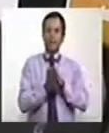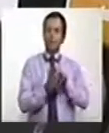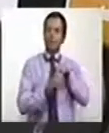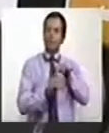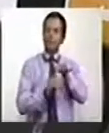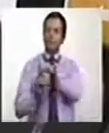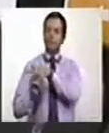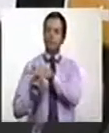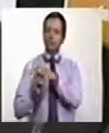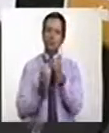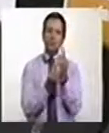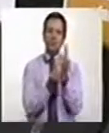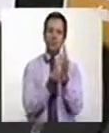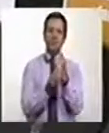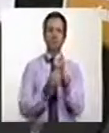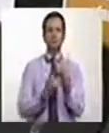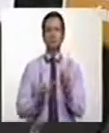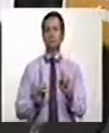cualquier interés gremial.